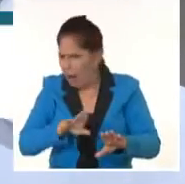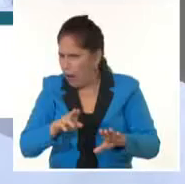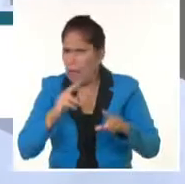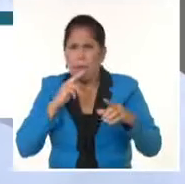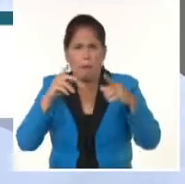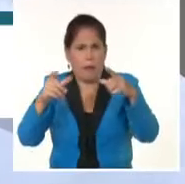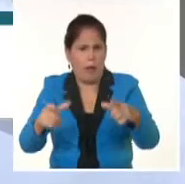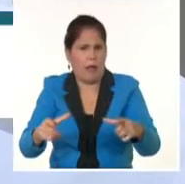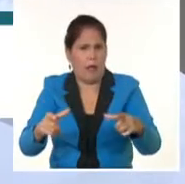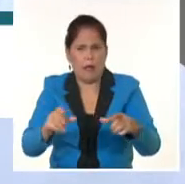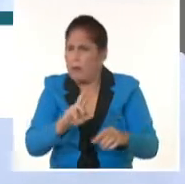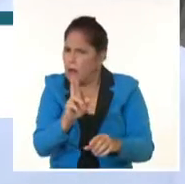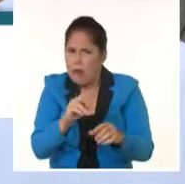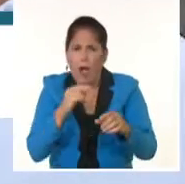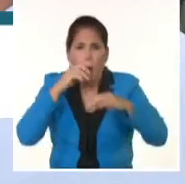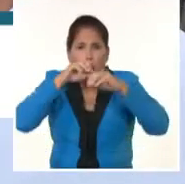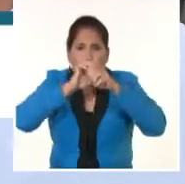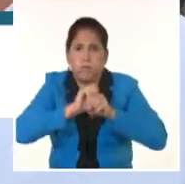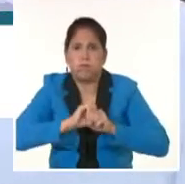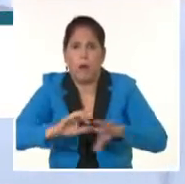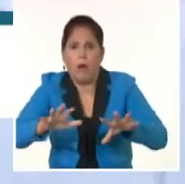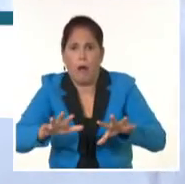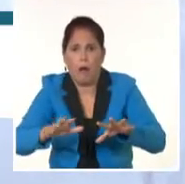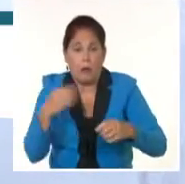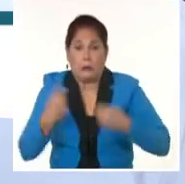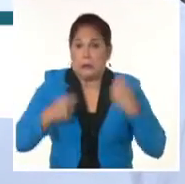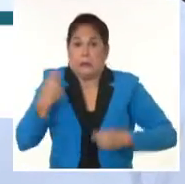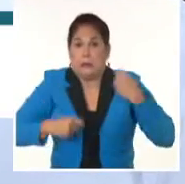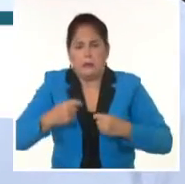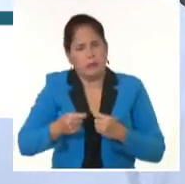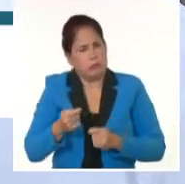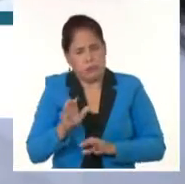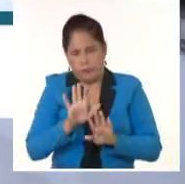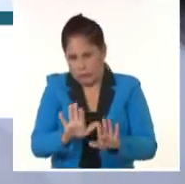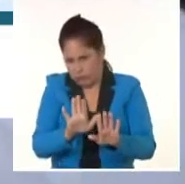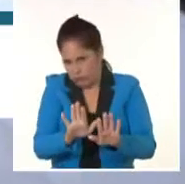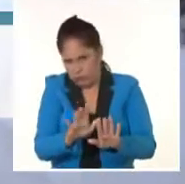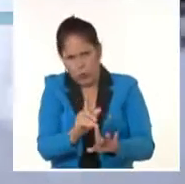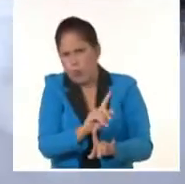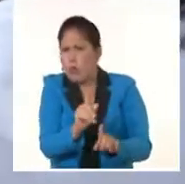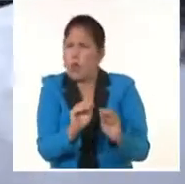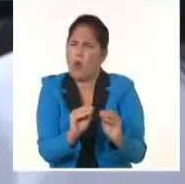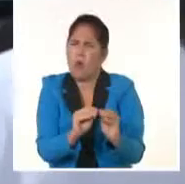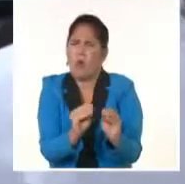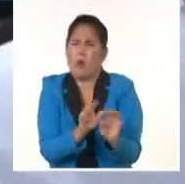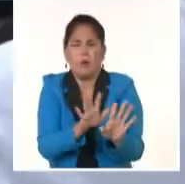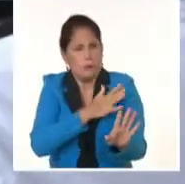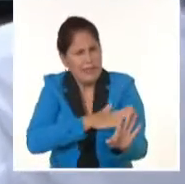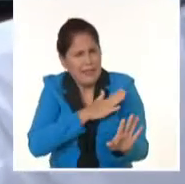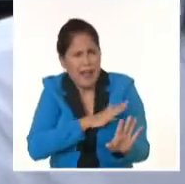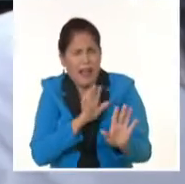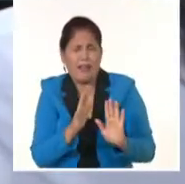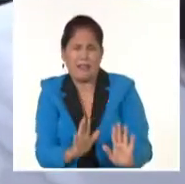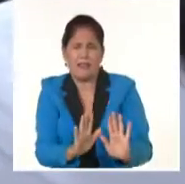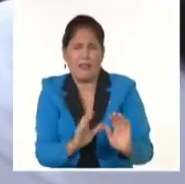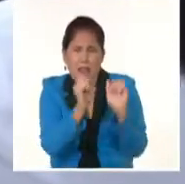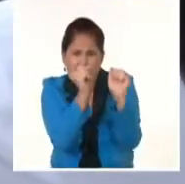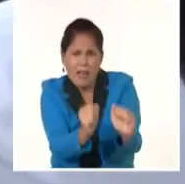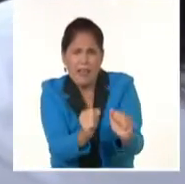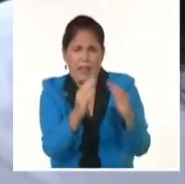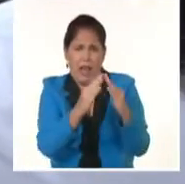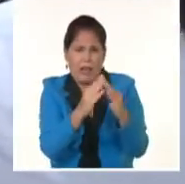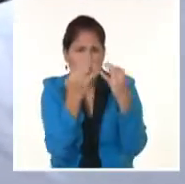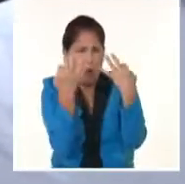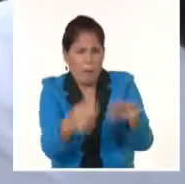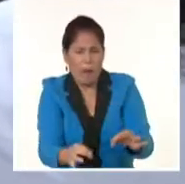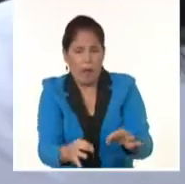muy cruel lo que habían hecho. Que eso yo digo que es una guerra psicológica, perverso, cruel. Es una expresión